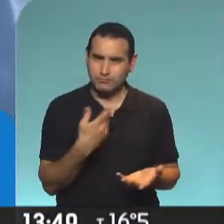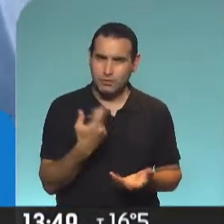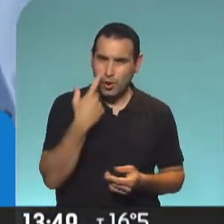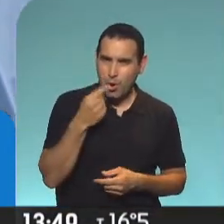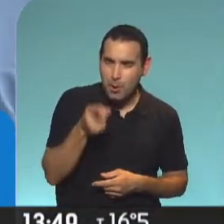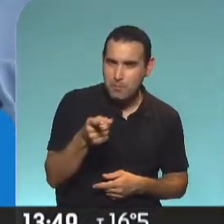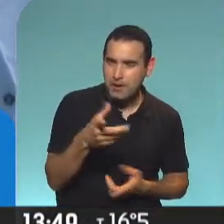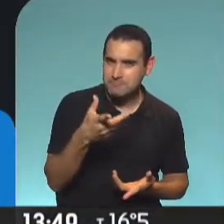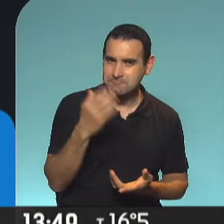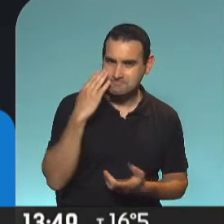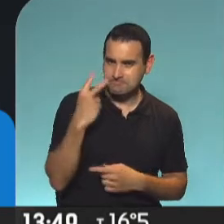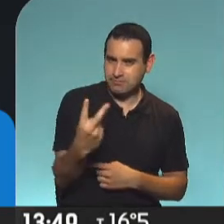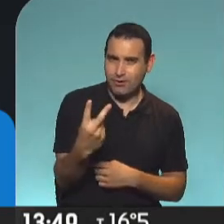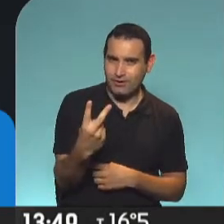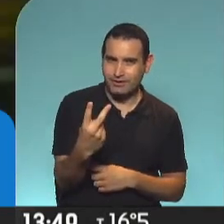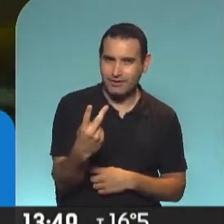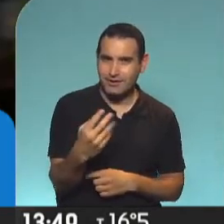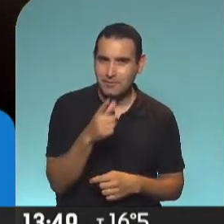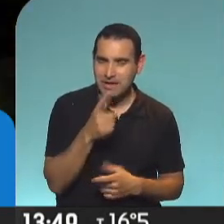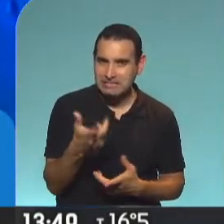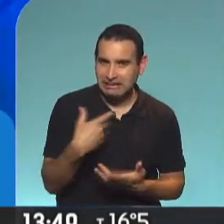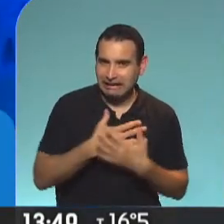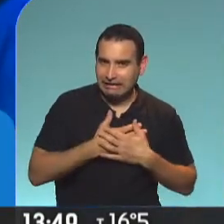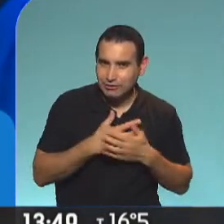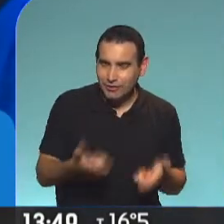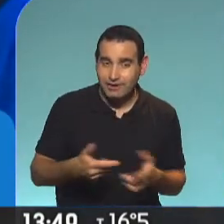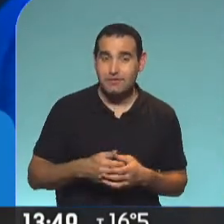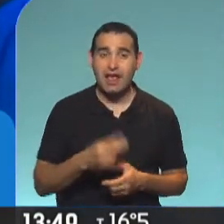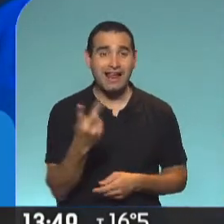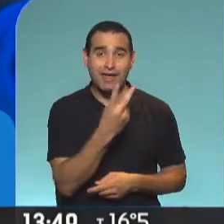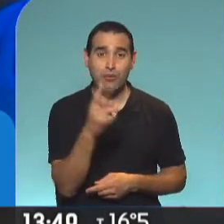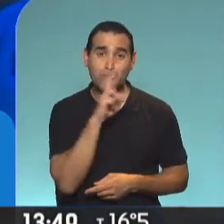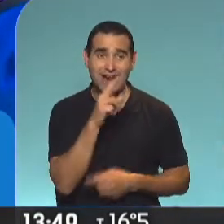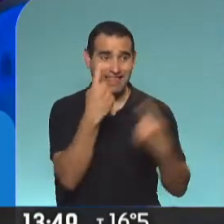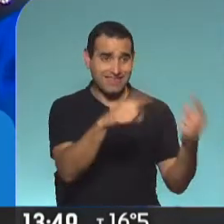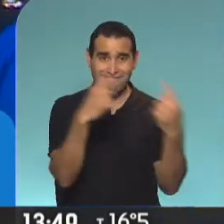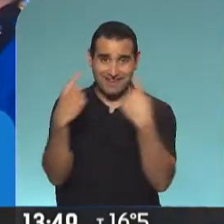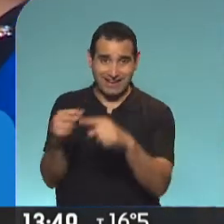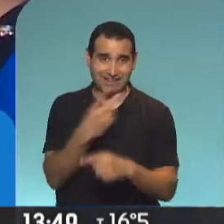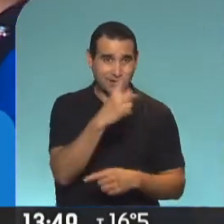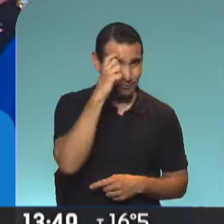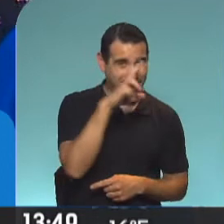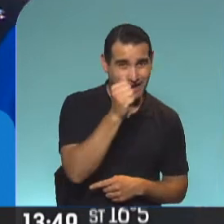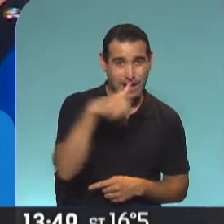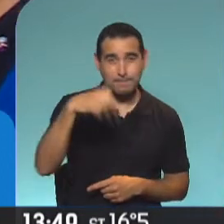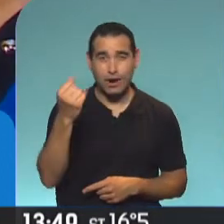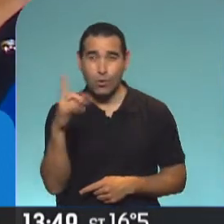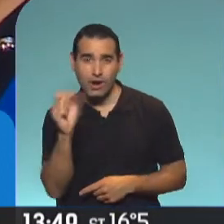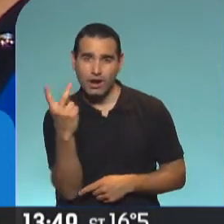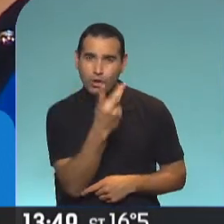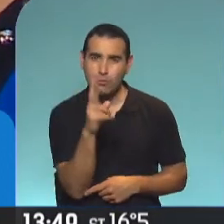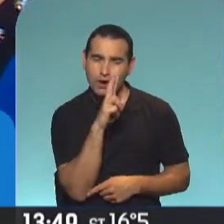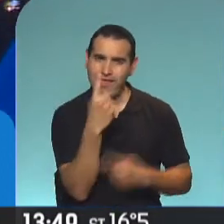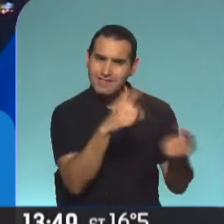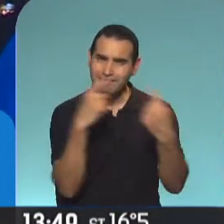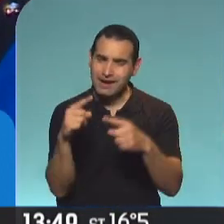ni un ápice de que no la quiere. El hecho de que las dos sean tan diferentes, de que Vera y Paula sean tan diferentes, da la posibilidad de